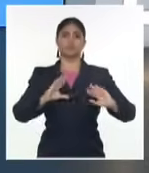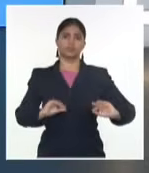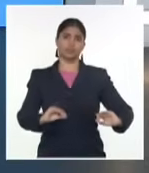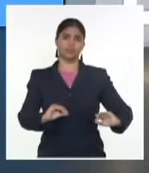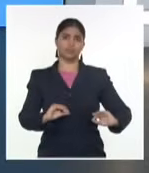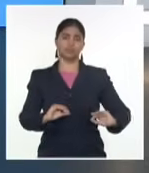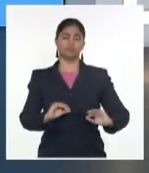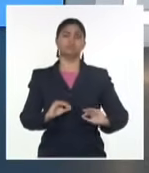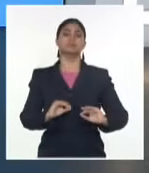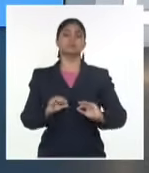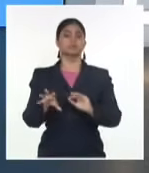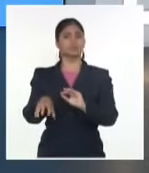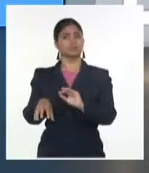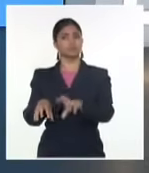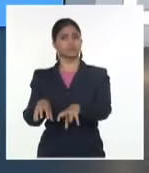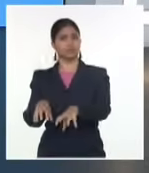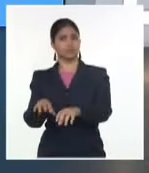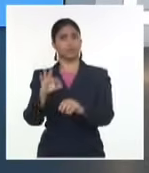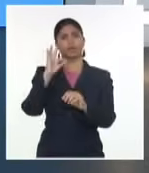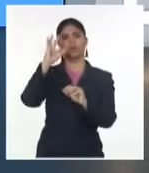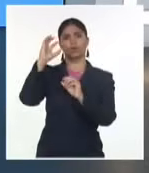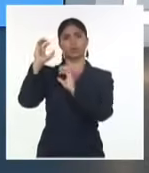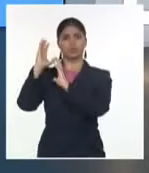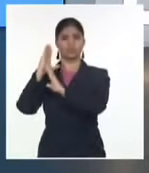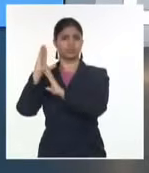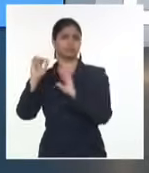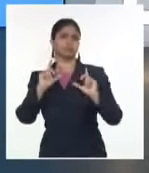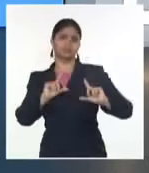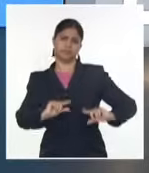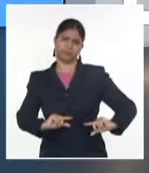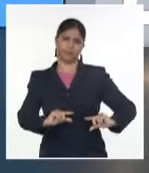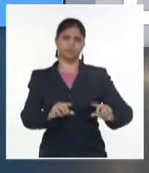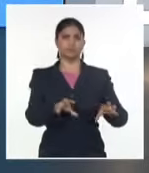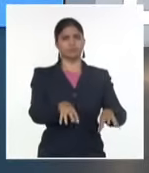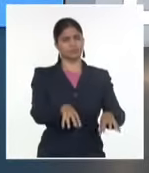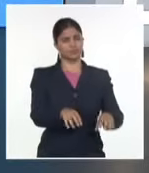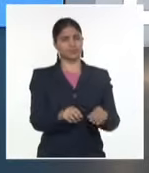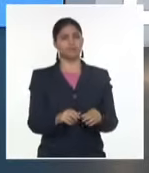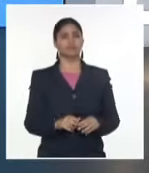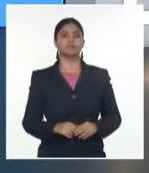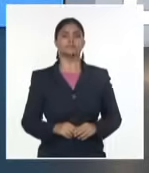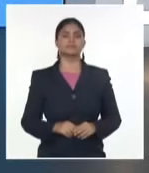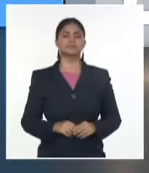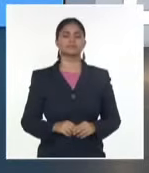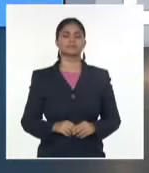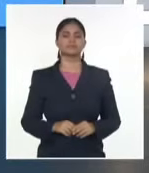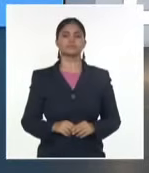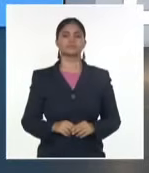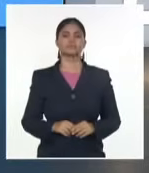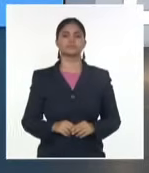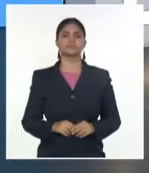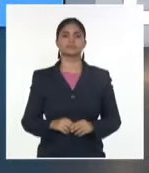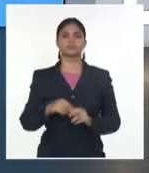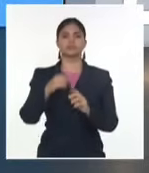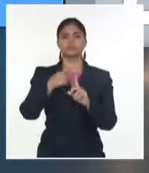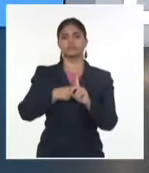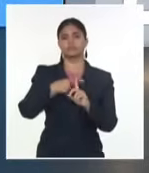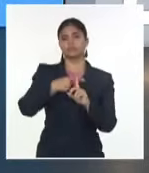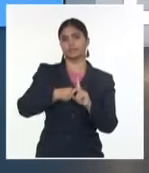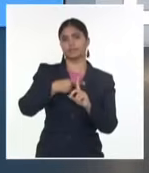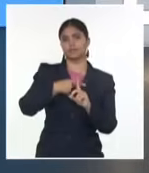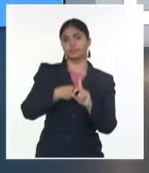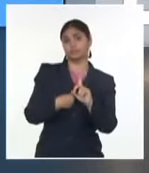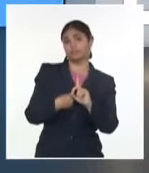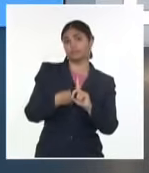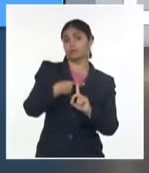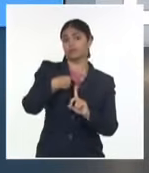el predominio de nubosidad en gran parte del país, pero disminuyendo también la probabilidad de lluvia para el resto del archipiélago. En el caso de los valores de temperatura, las máximas por encima de